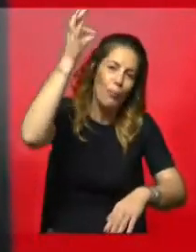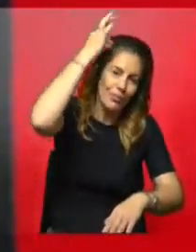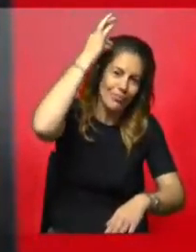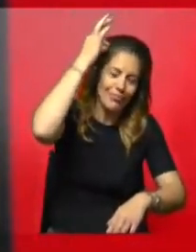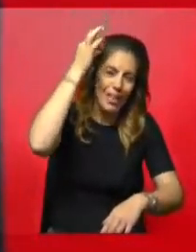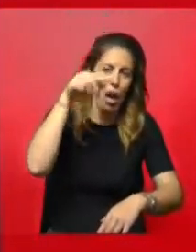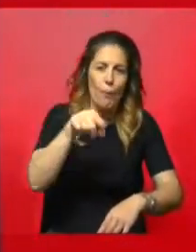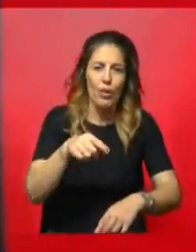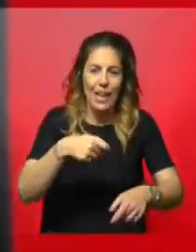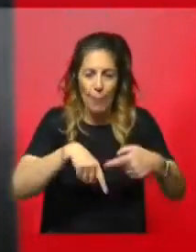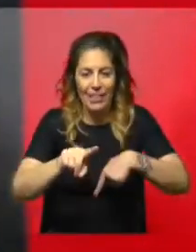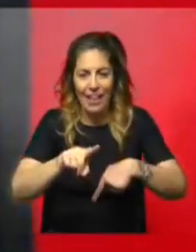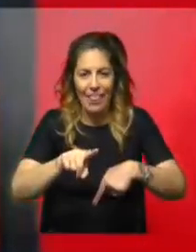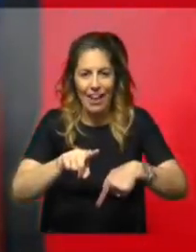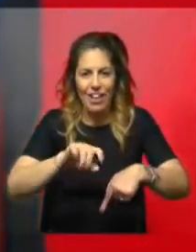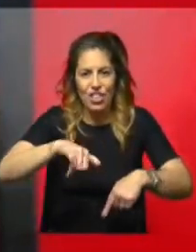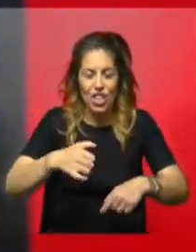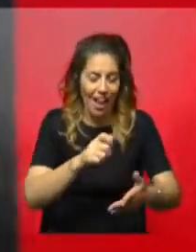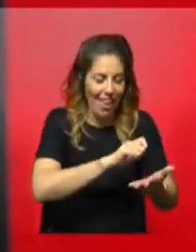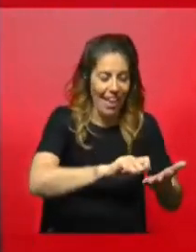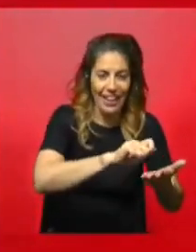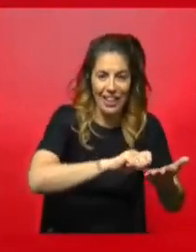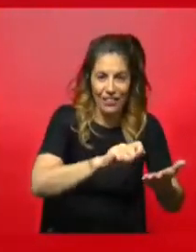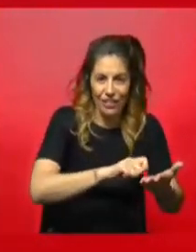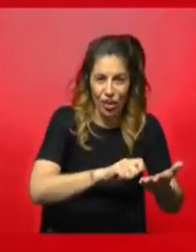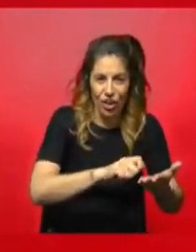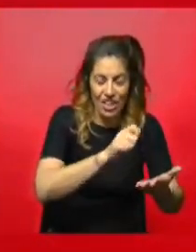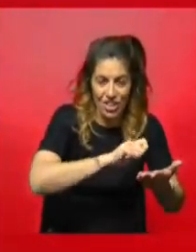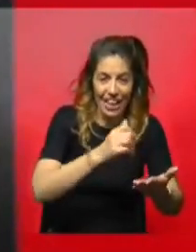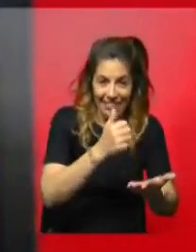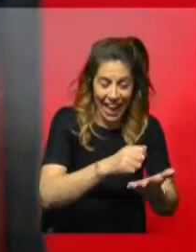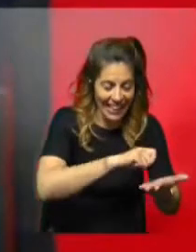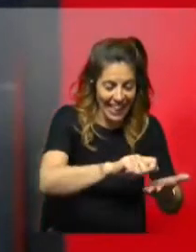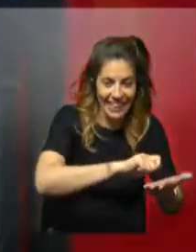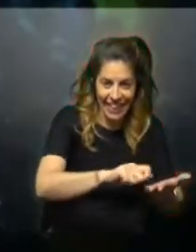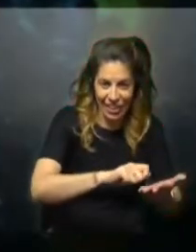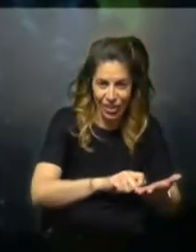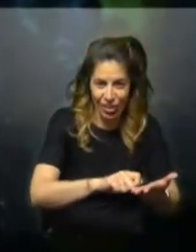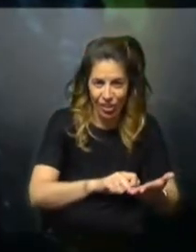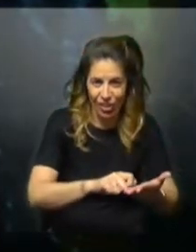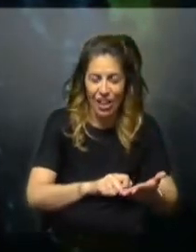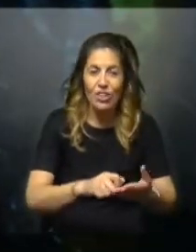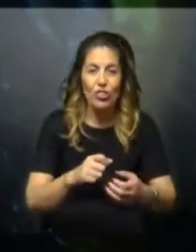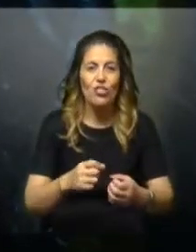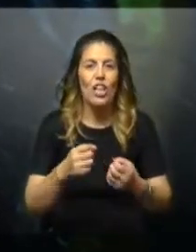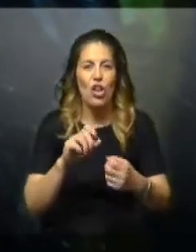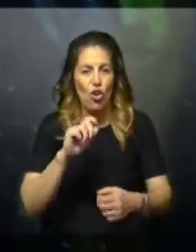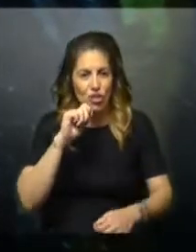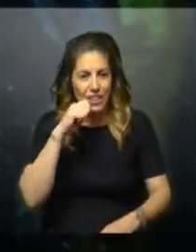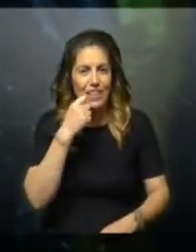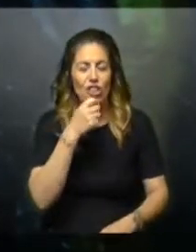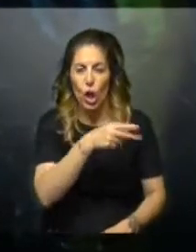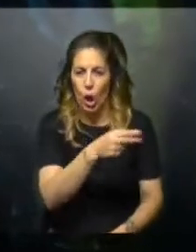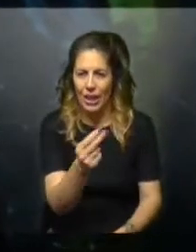porque la patada ya ya la escribió ya está el texto Entonces lo maravilloso que tiene la